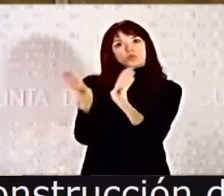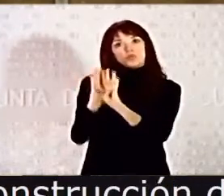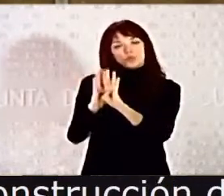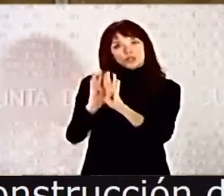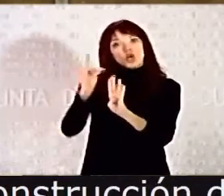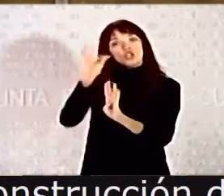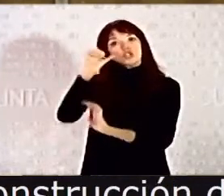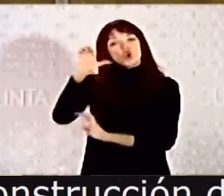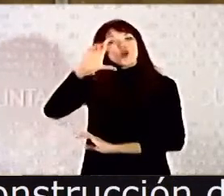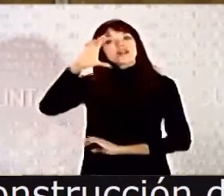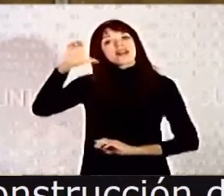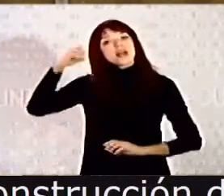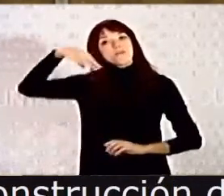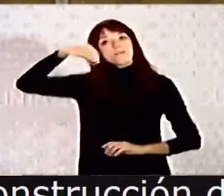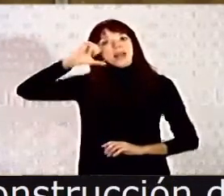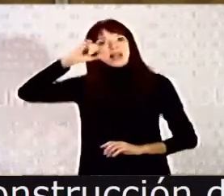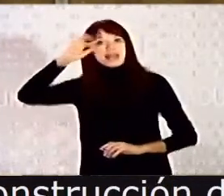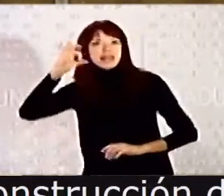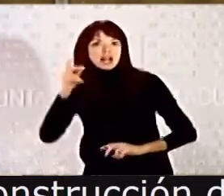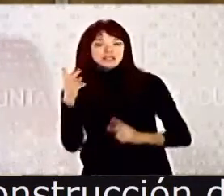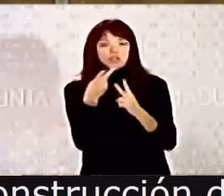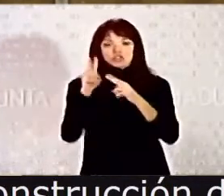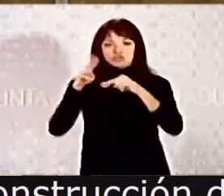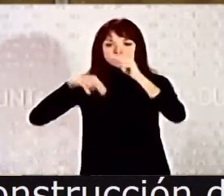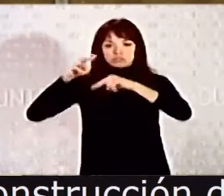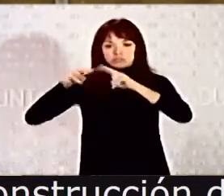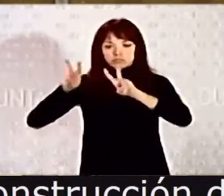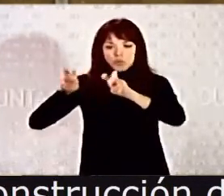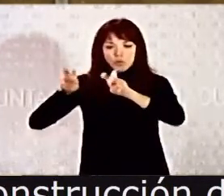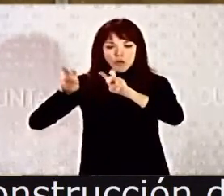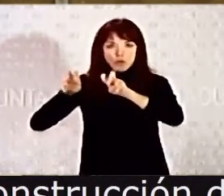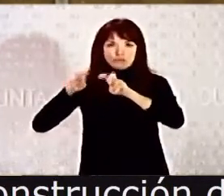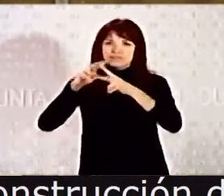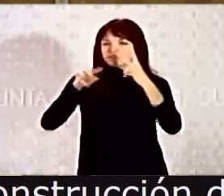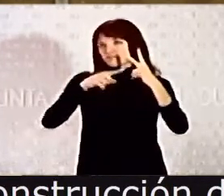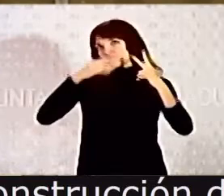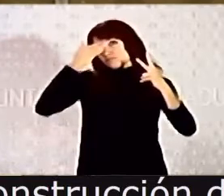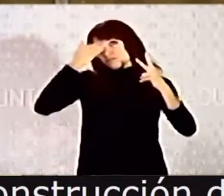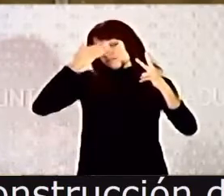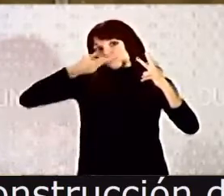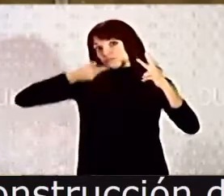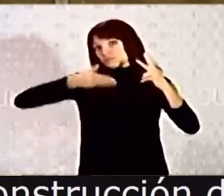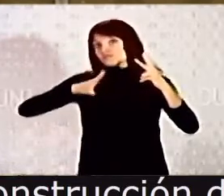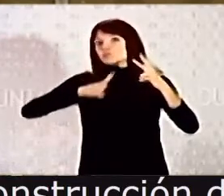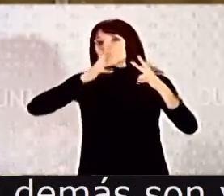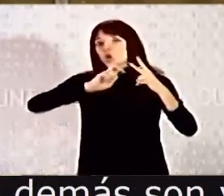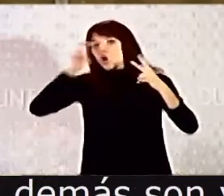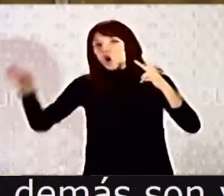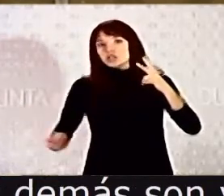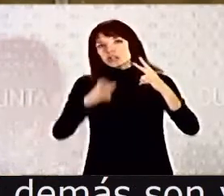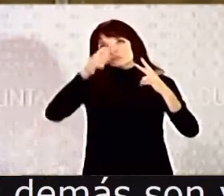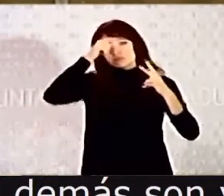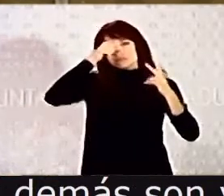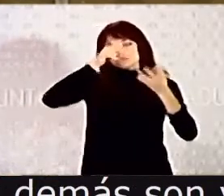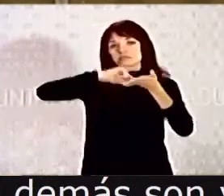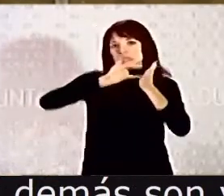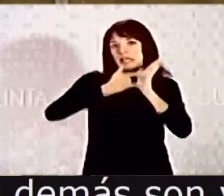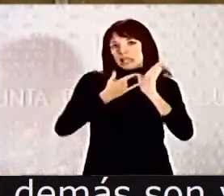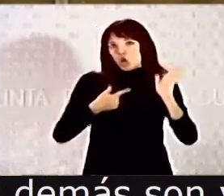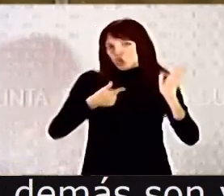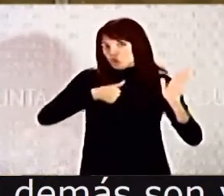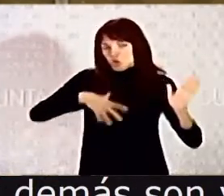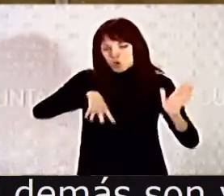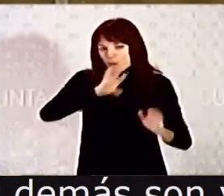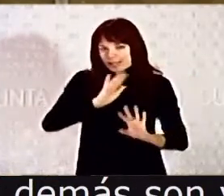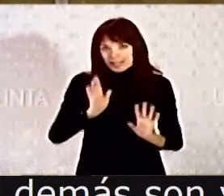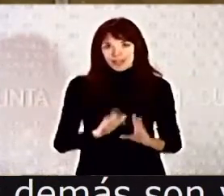Torremejía. Podemos resumirlo en esas 2 cuestiones porque las demás son ya cuestiones de ingeniería de las que yo no entiendo.